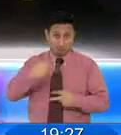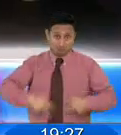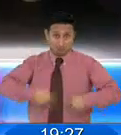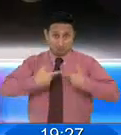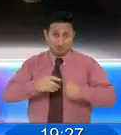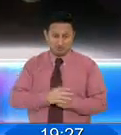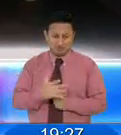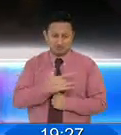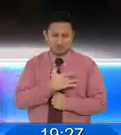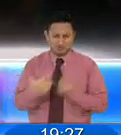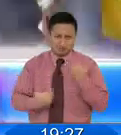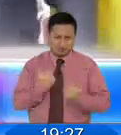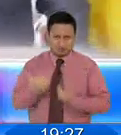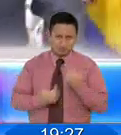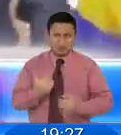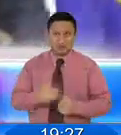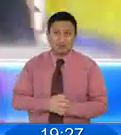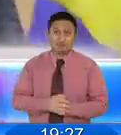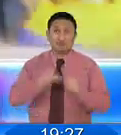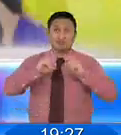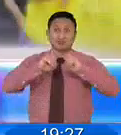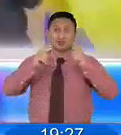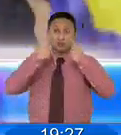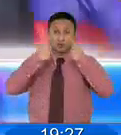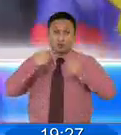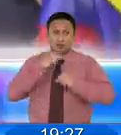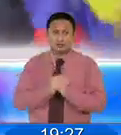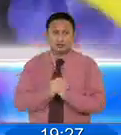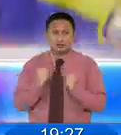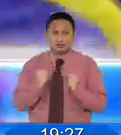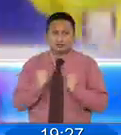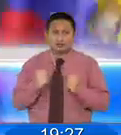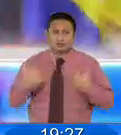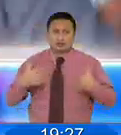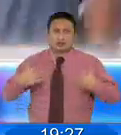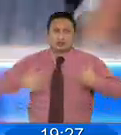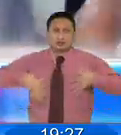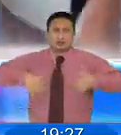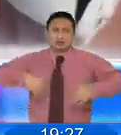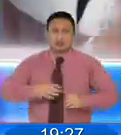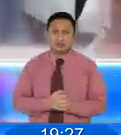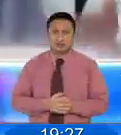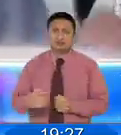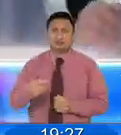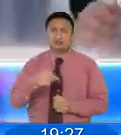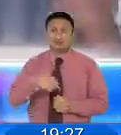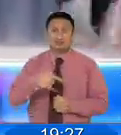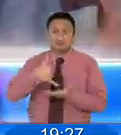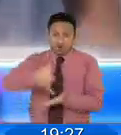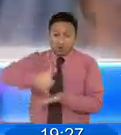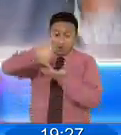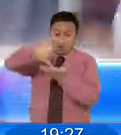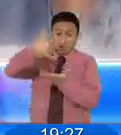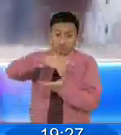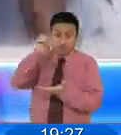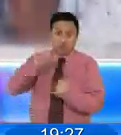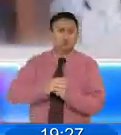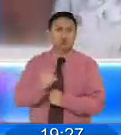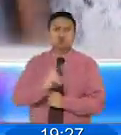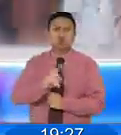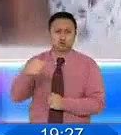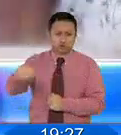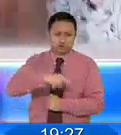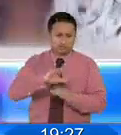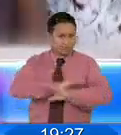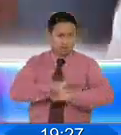piel. Oraciones, gritos, llanto, es lo que se siente en el ambiente. Para ellos, no necesita traer un trofeo que diga campeón, pues ya lo es, por el solo